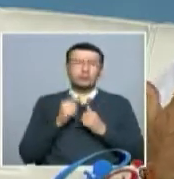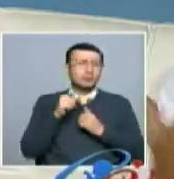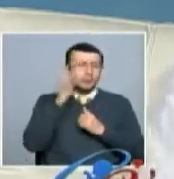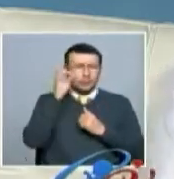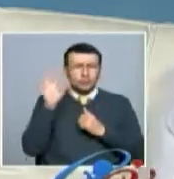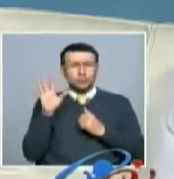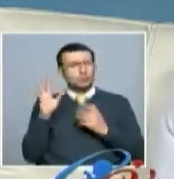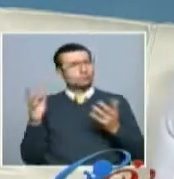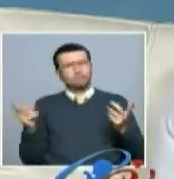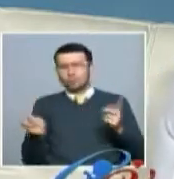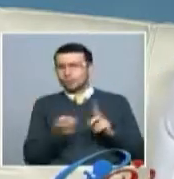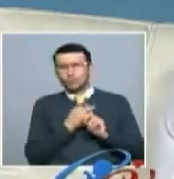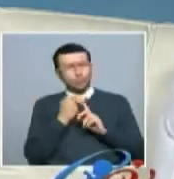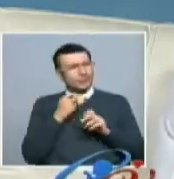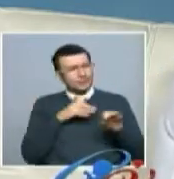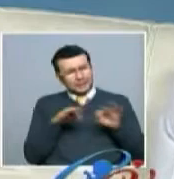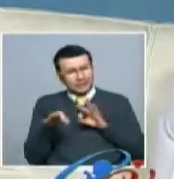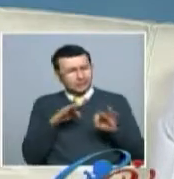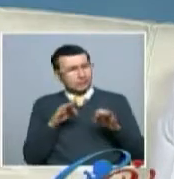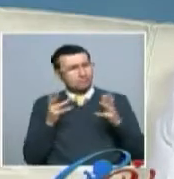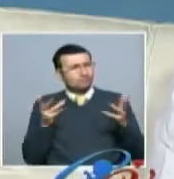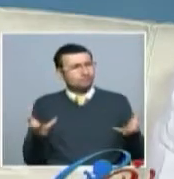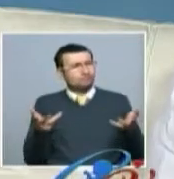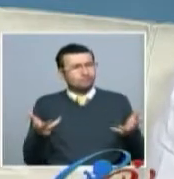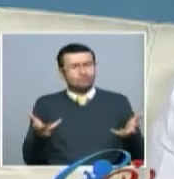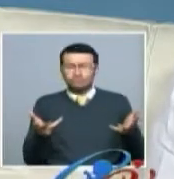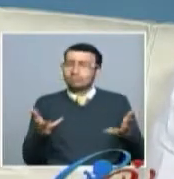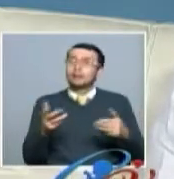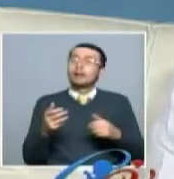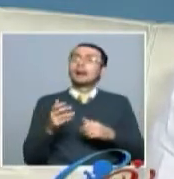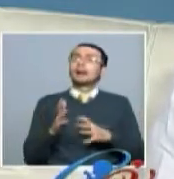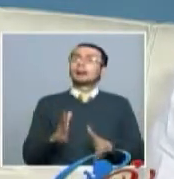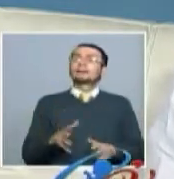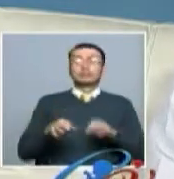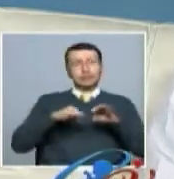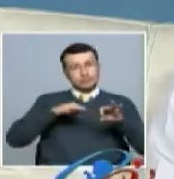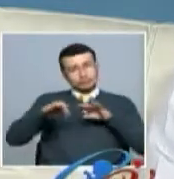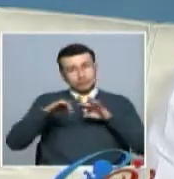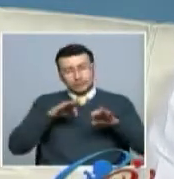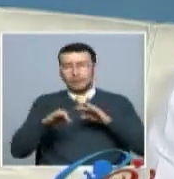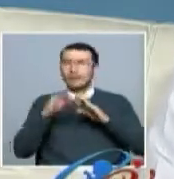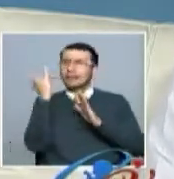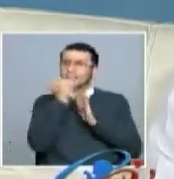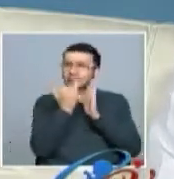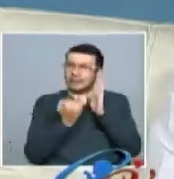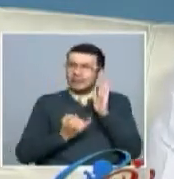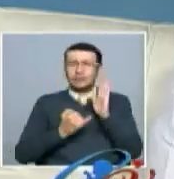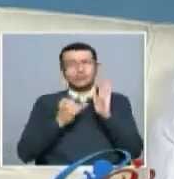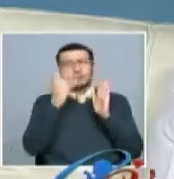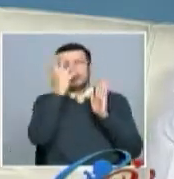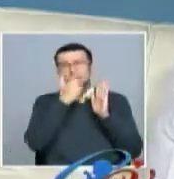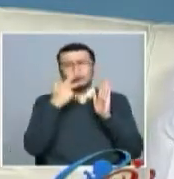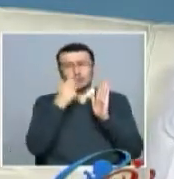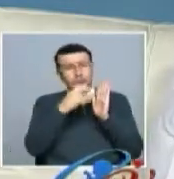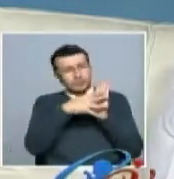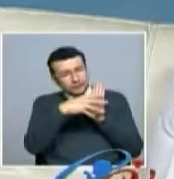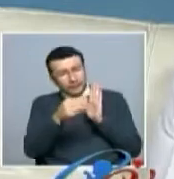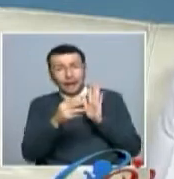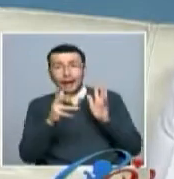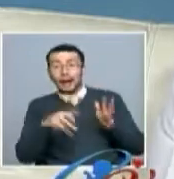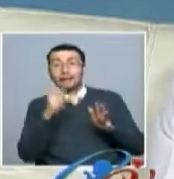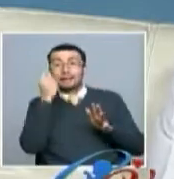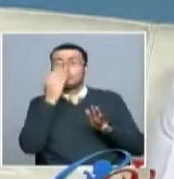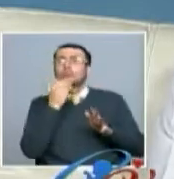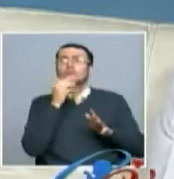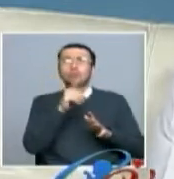pronto no encuentran una explicación y hoy queremos tratar de hacerlo de una manera muy didáctica para que entiendan por qué muchas veces un